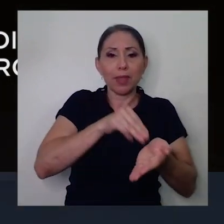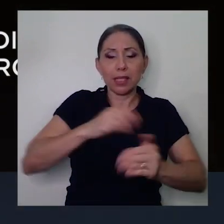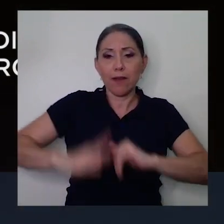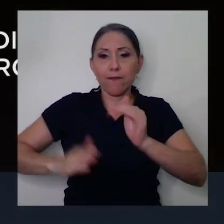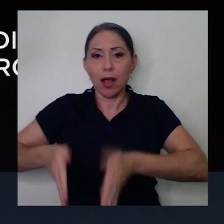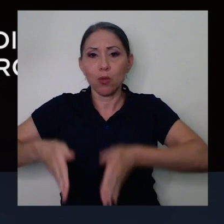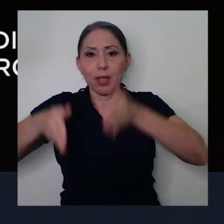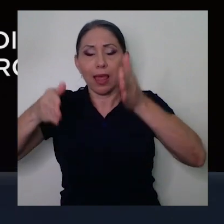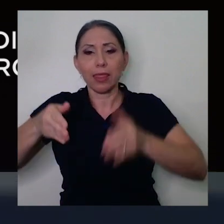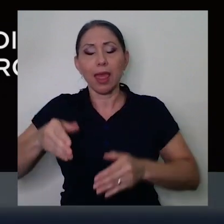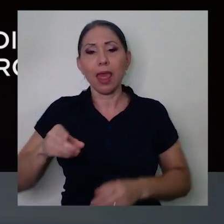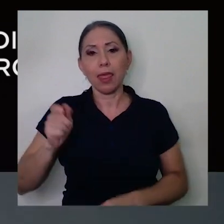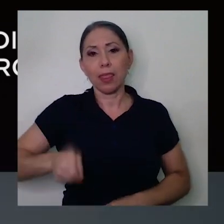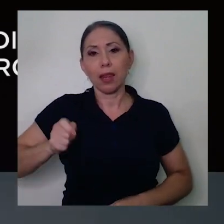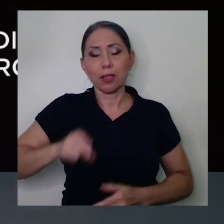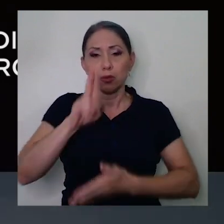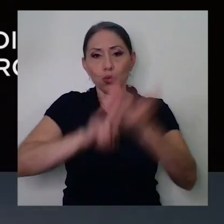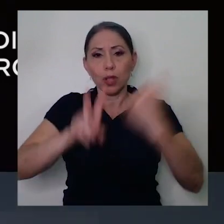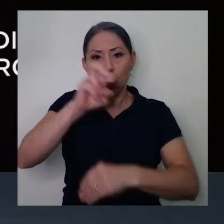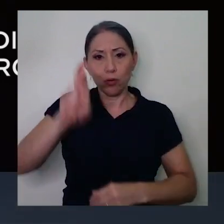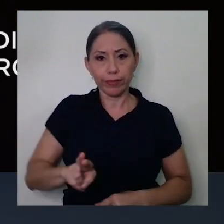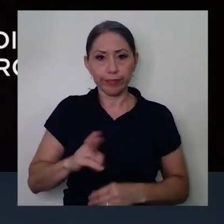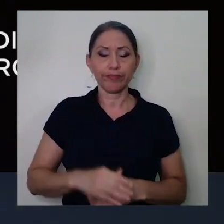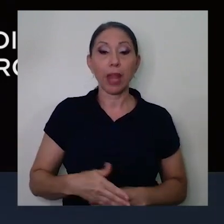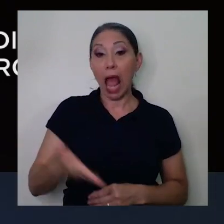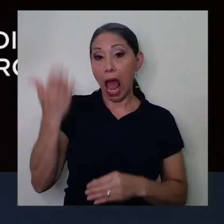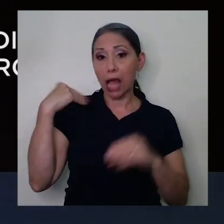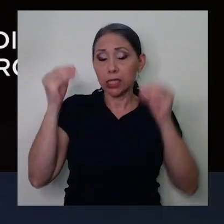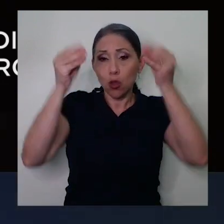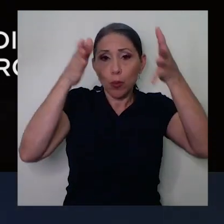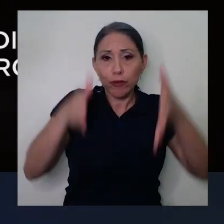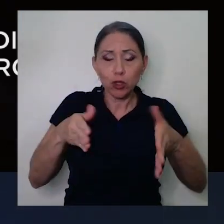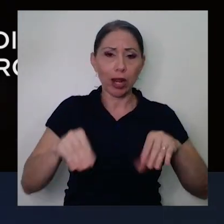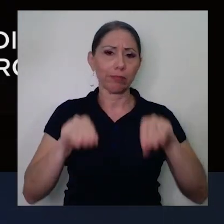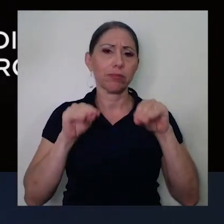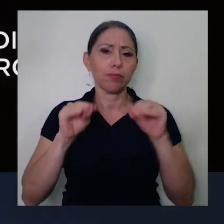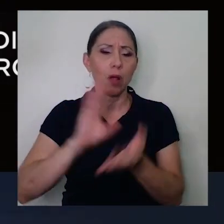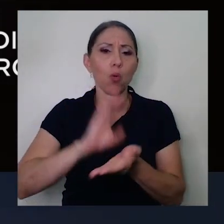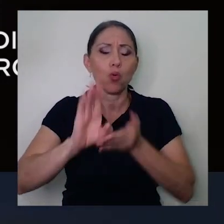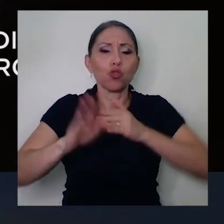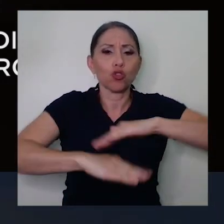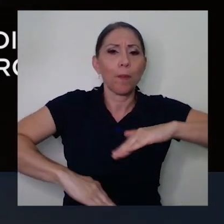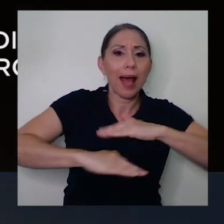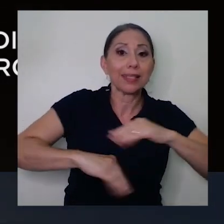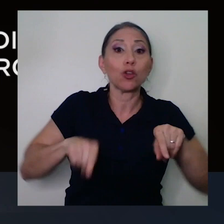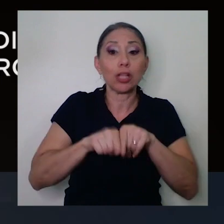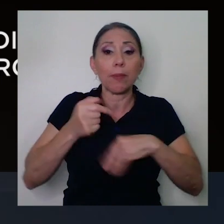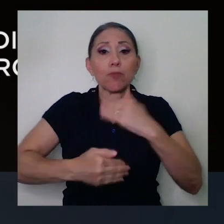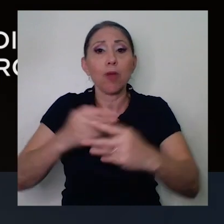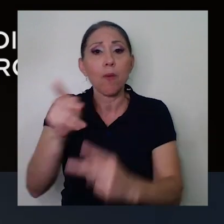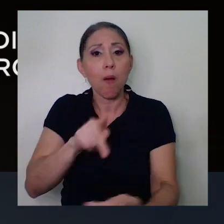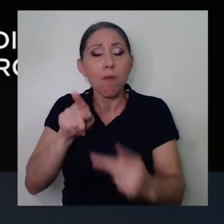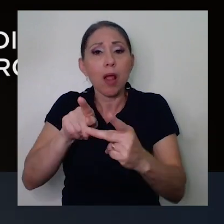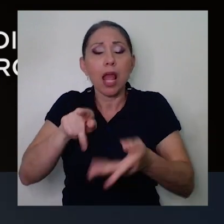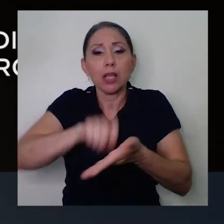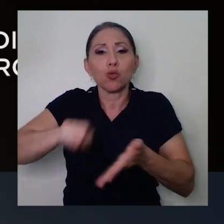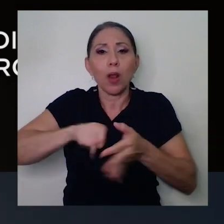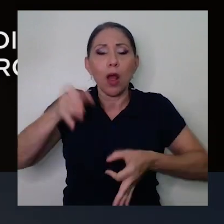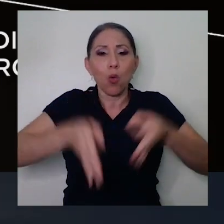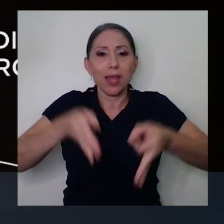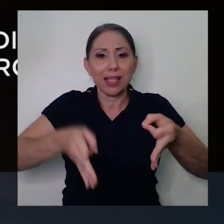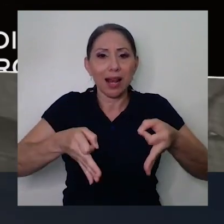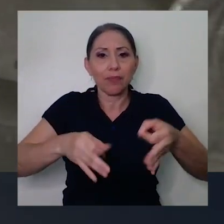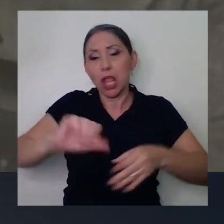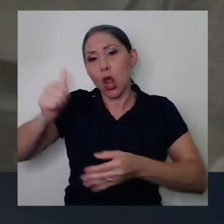Derecho Procesal en las Facultades de Medicina y de Derecho de la Universidad de Costa Rica. Ha sido profesora e instructora en